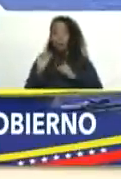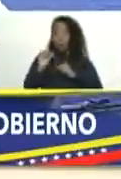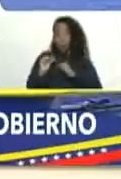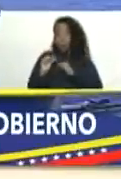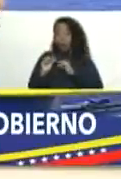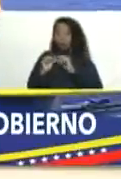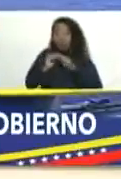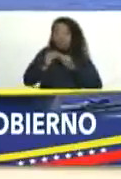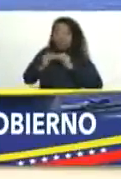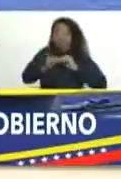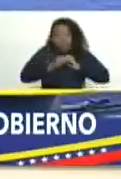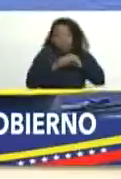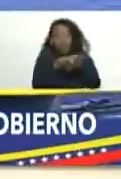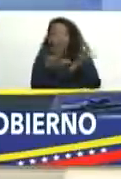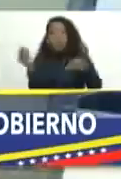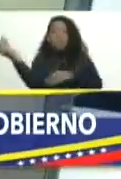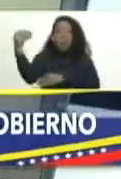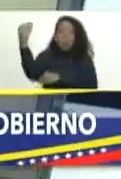muchísimo